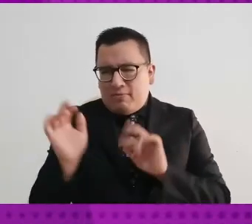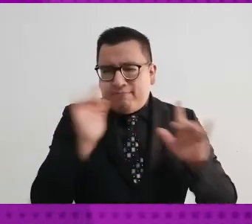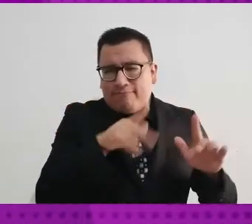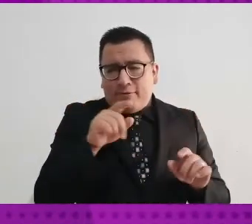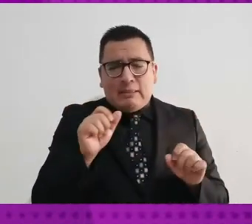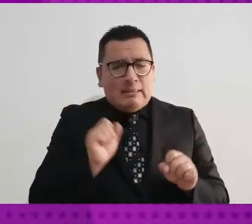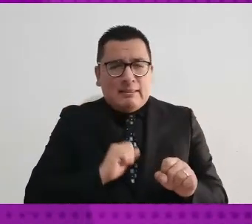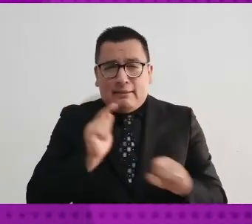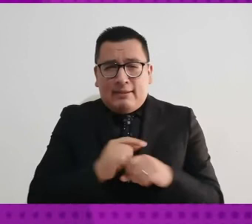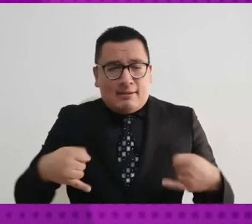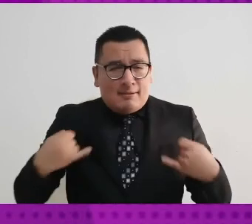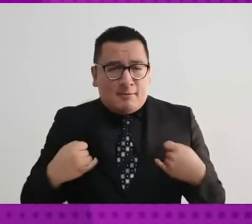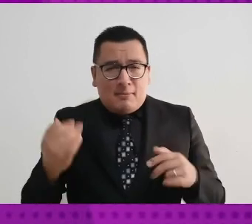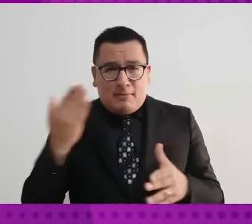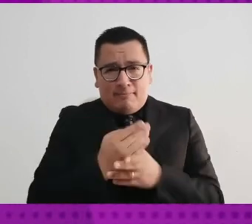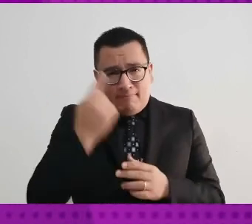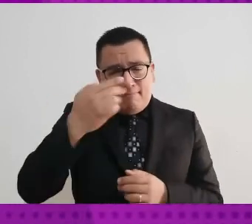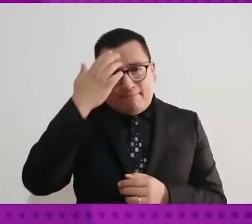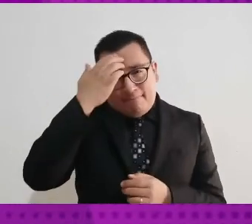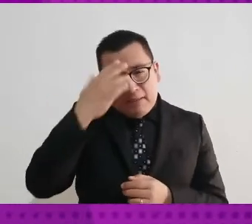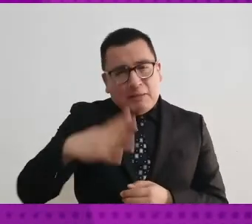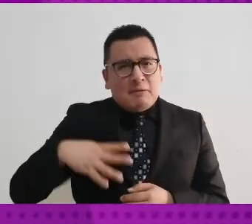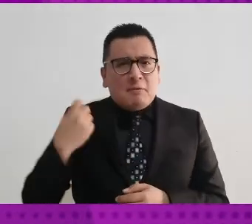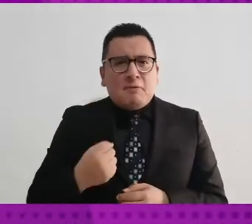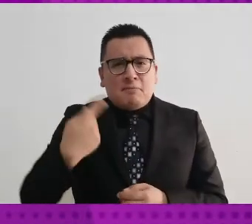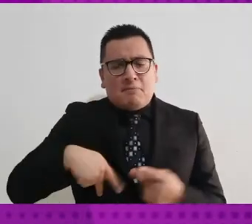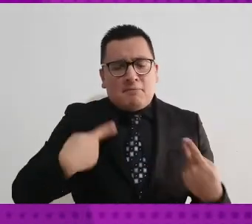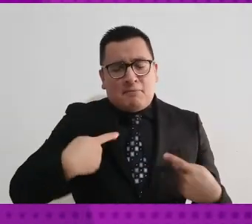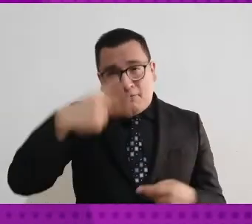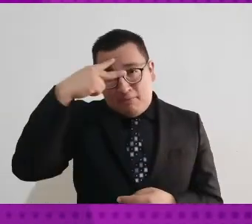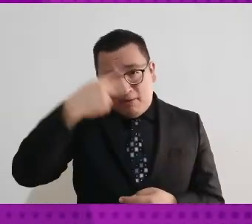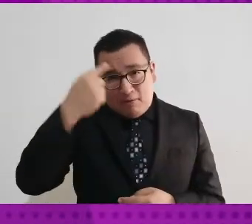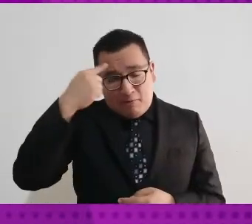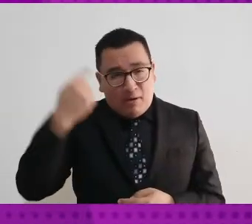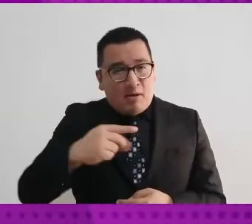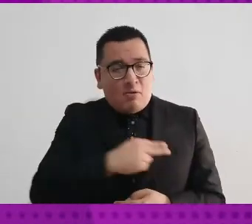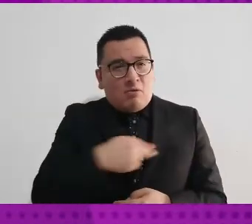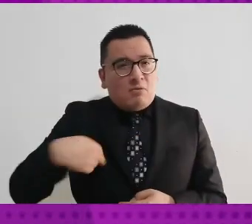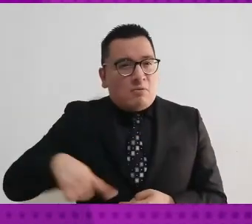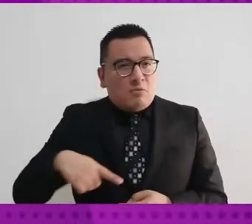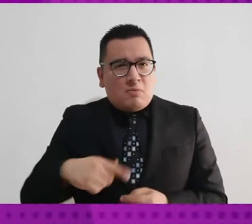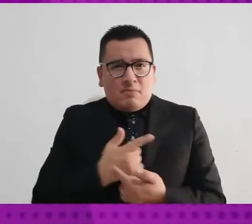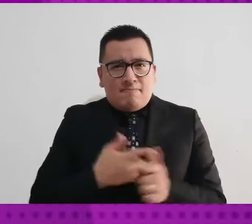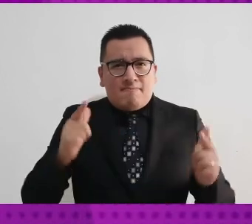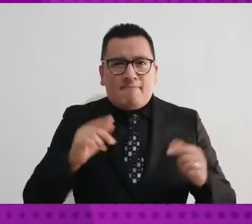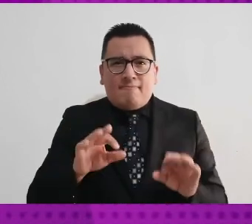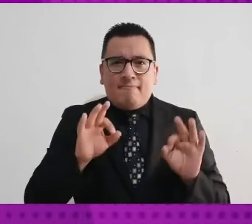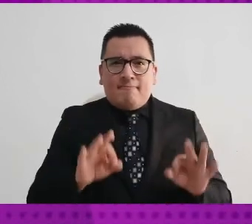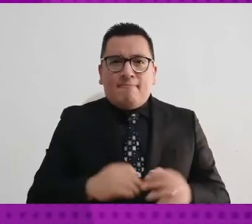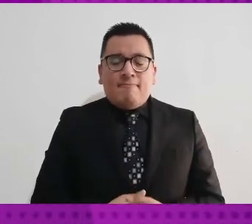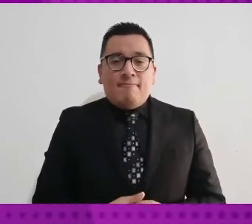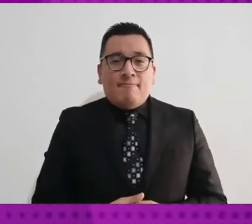verdad conozcan la lucha que hemos tenido las y los mexicanos por tener un sistema